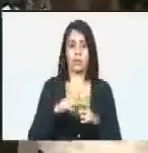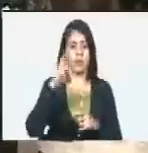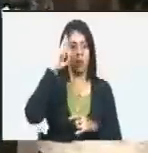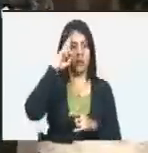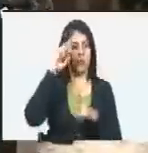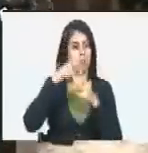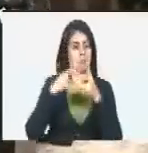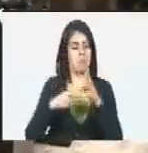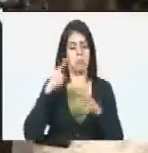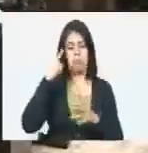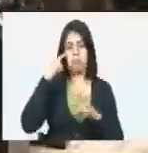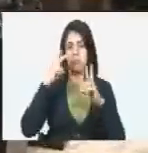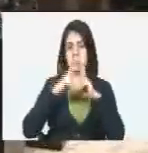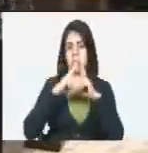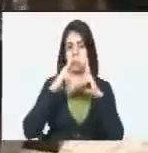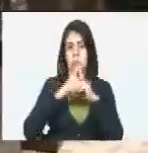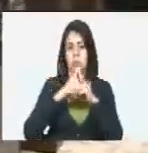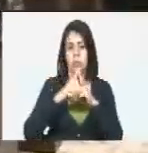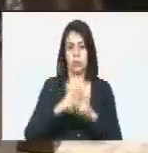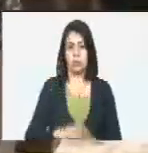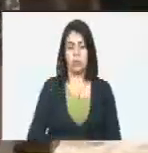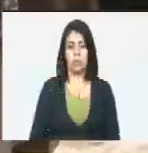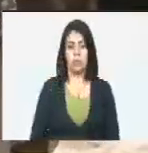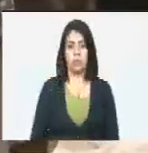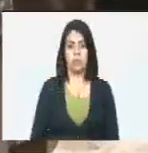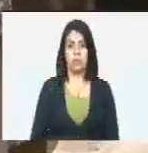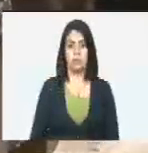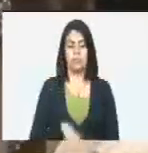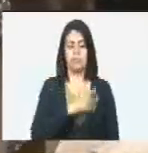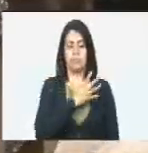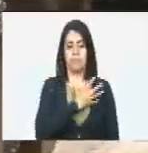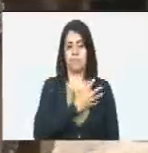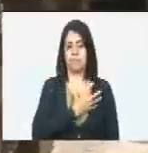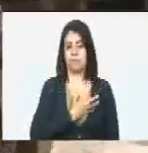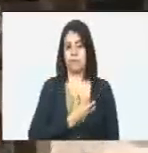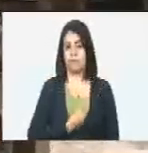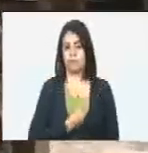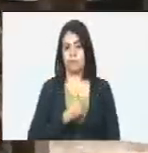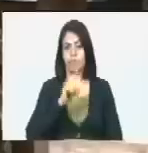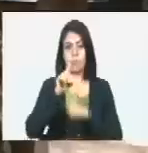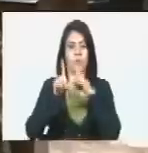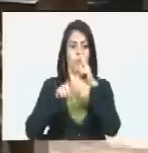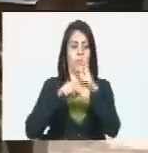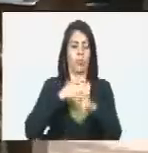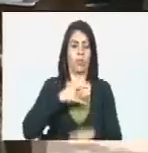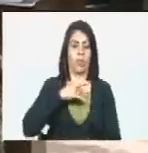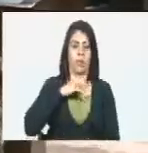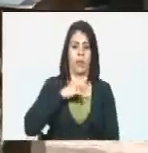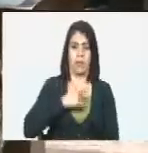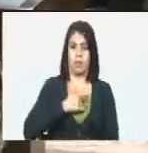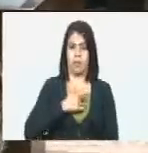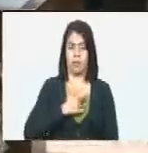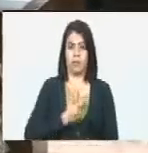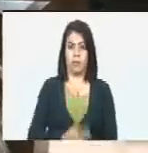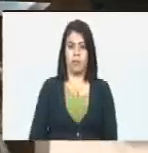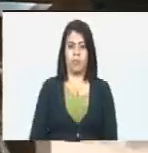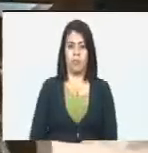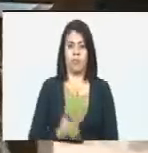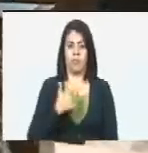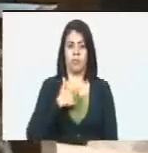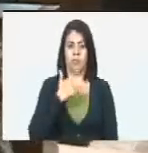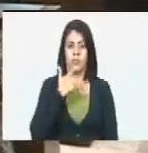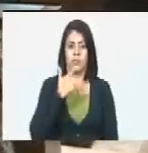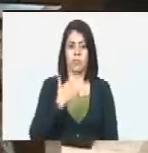desconozco, se desalienta y hace preguntas extrañas, yo les digo,